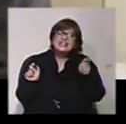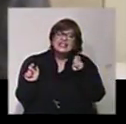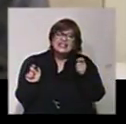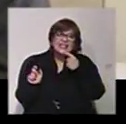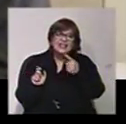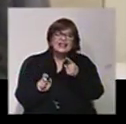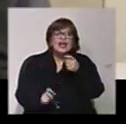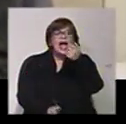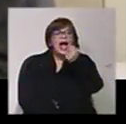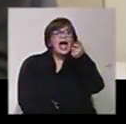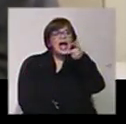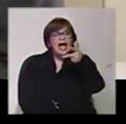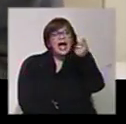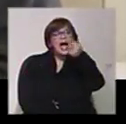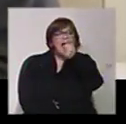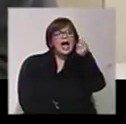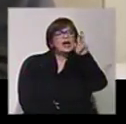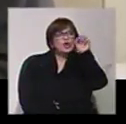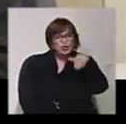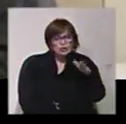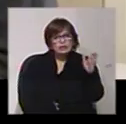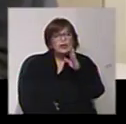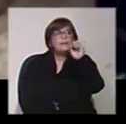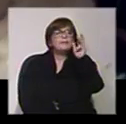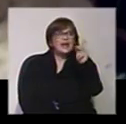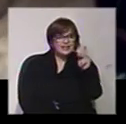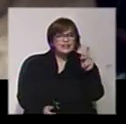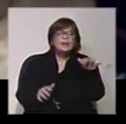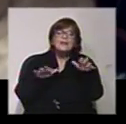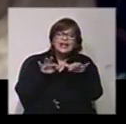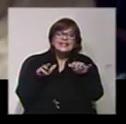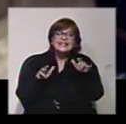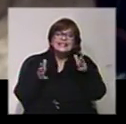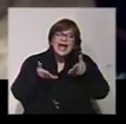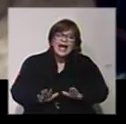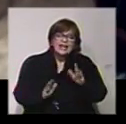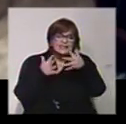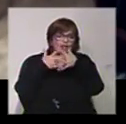Aaron Parks, un pianista estadounidense. Mira.